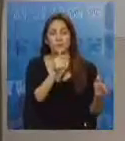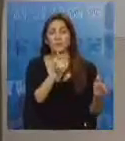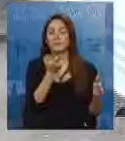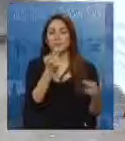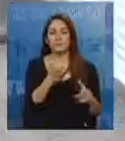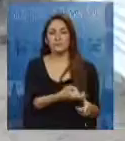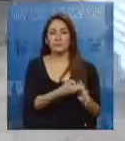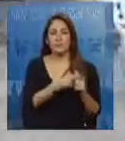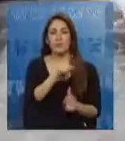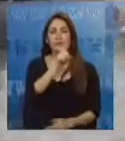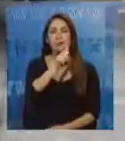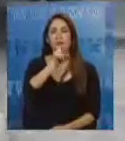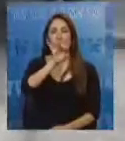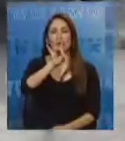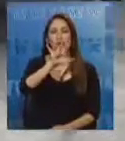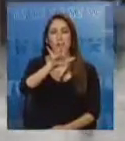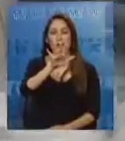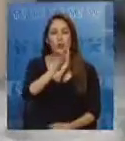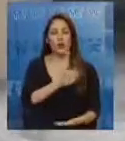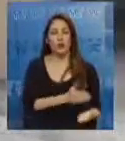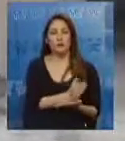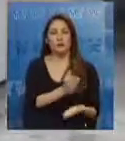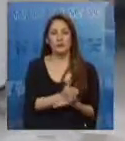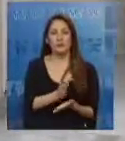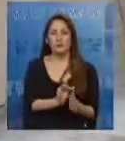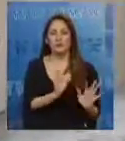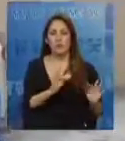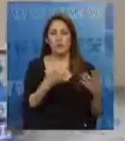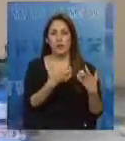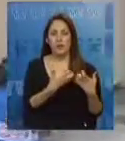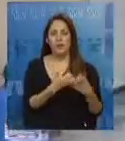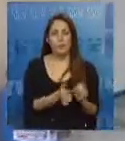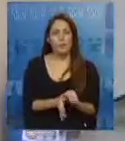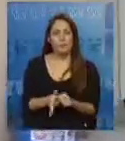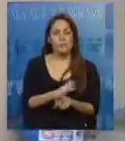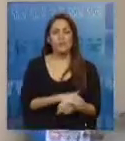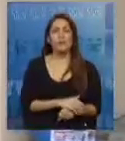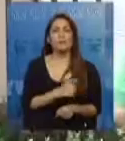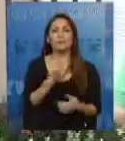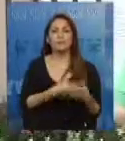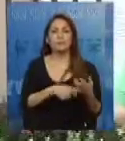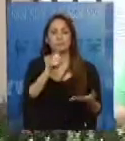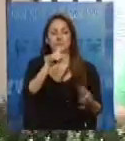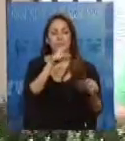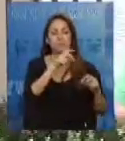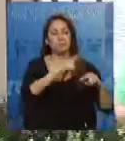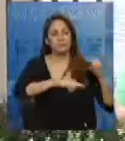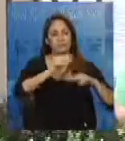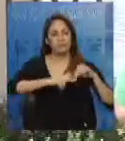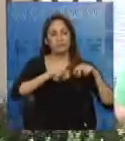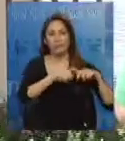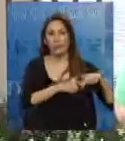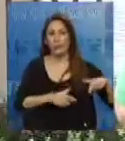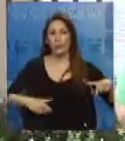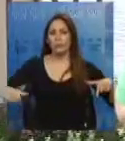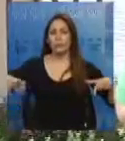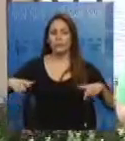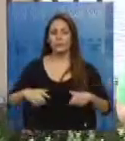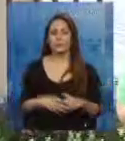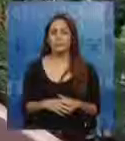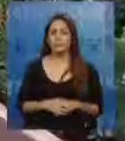urgente 185 viviendas accesibles y equipadas en los 10 municipios que fueron mayormente afectados.